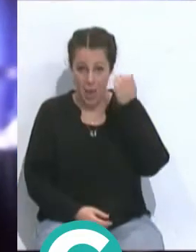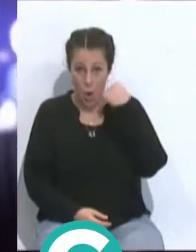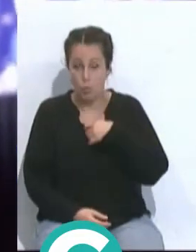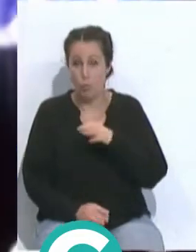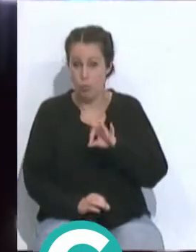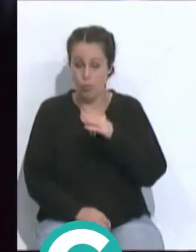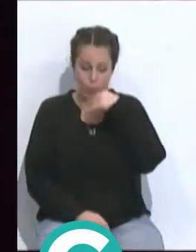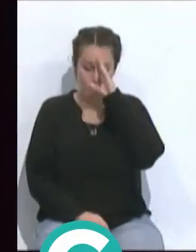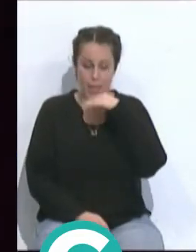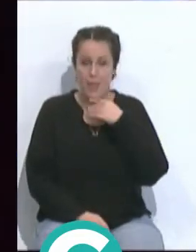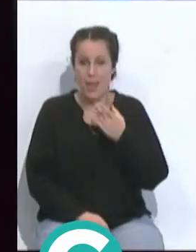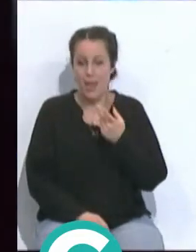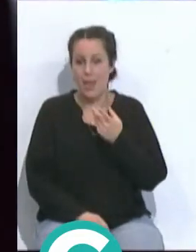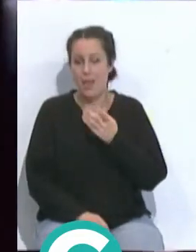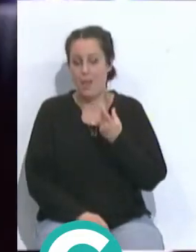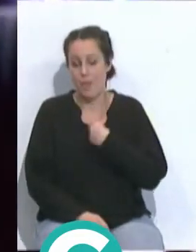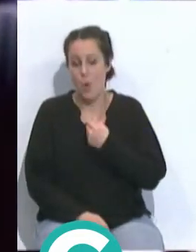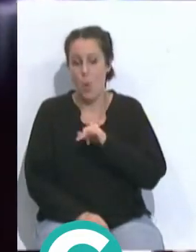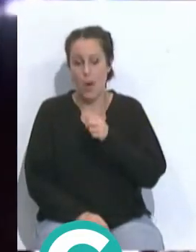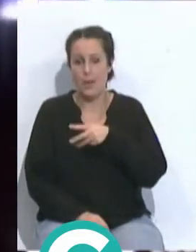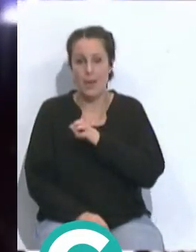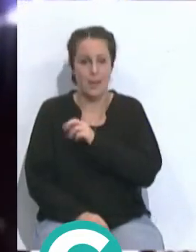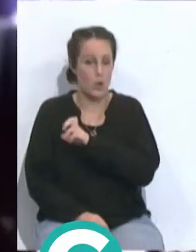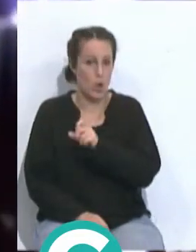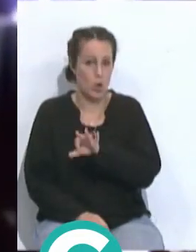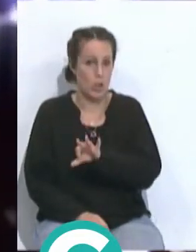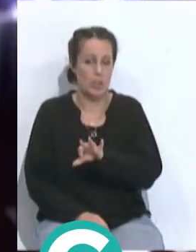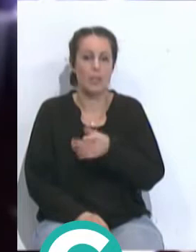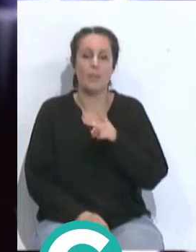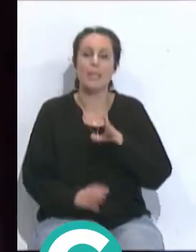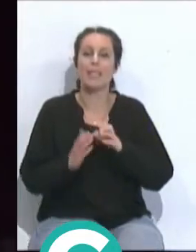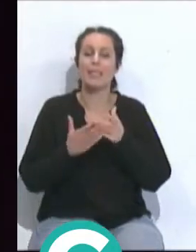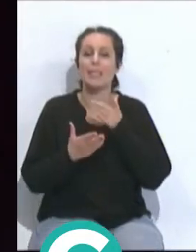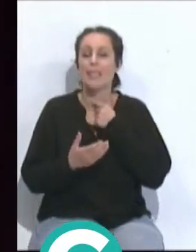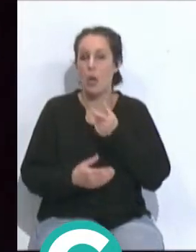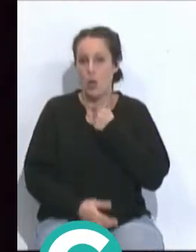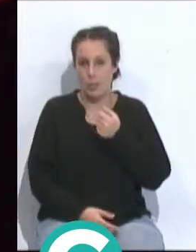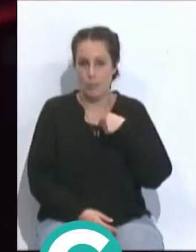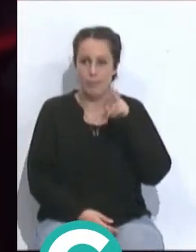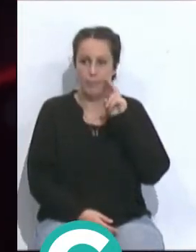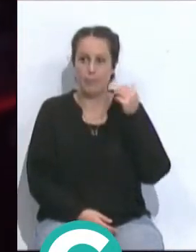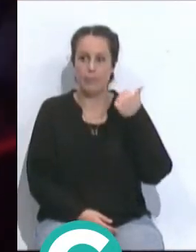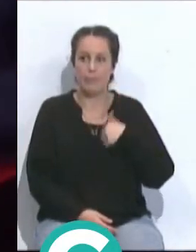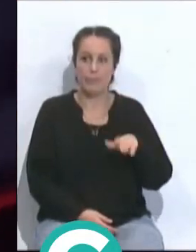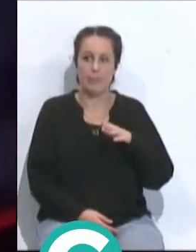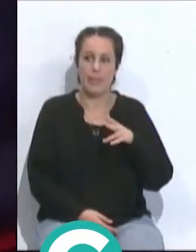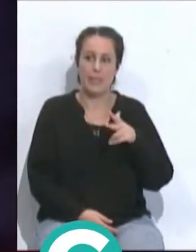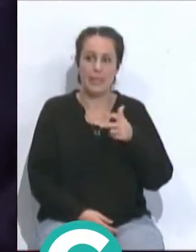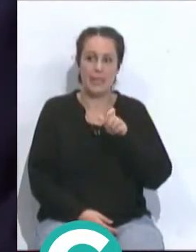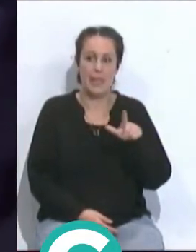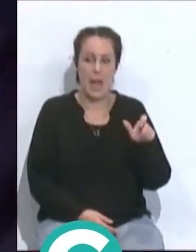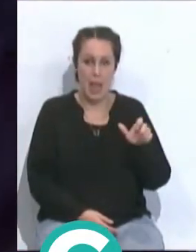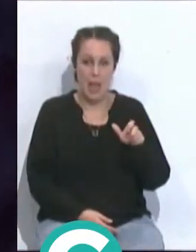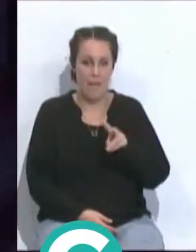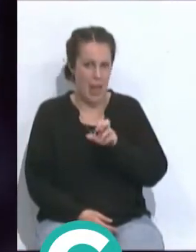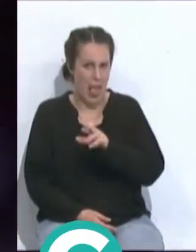precisamente el padre de Juan Carlos, con García Gil y con La Chirigota, ¿no? Que hemos visto ya el Che Guevara, y cómo